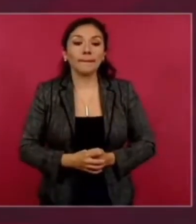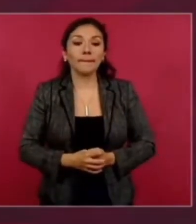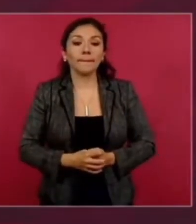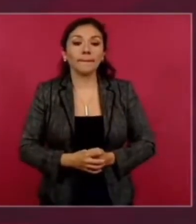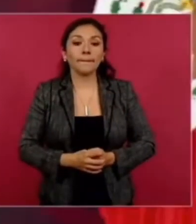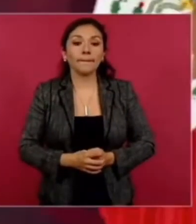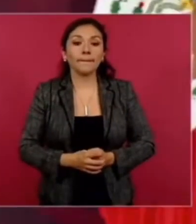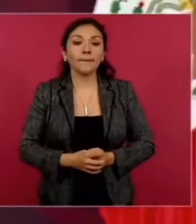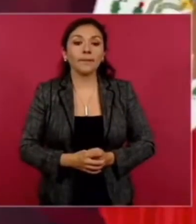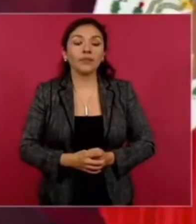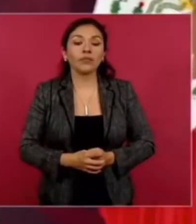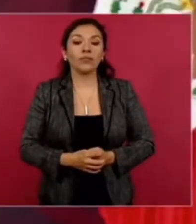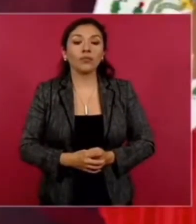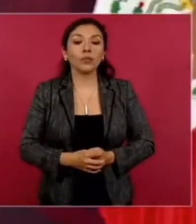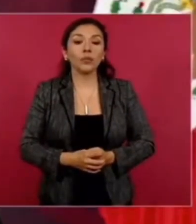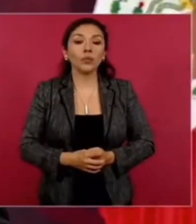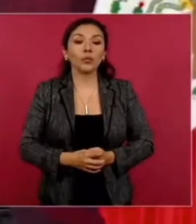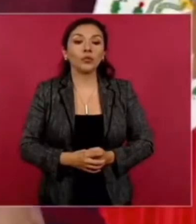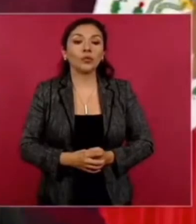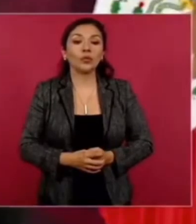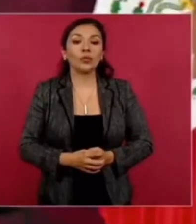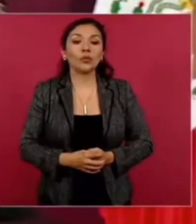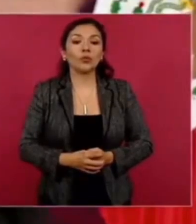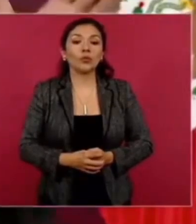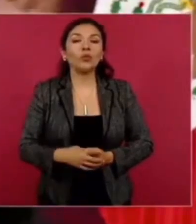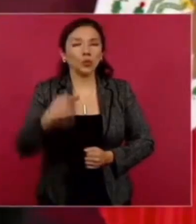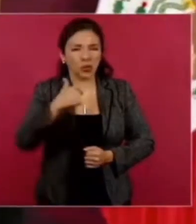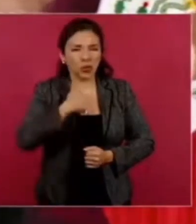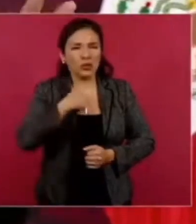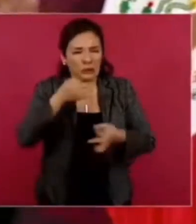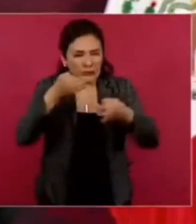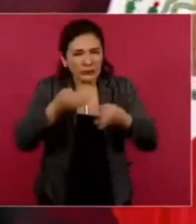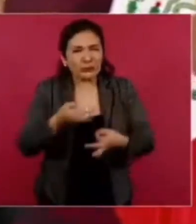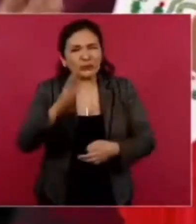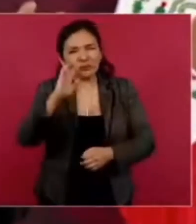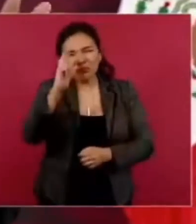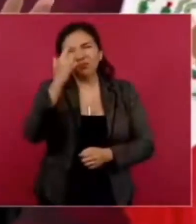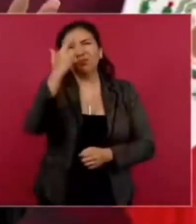para no ser tan radical, de lo que me acuerdo